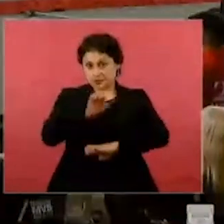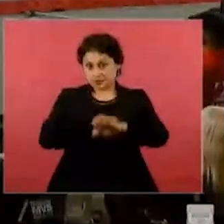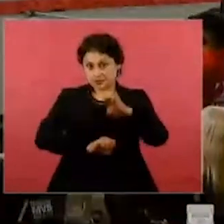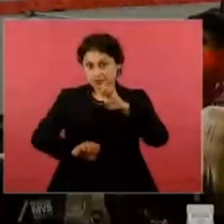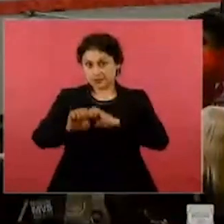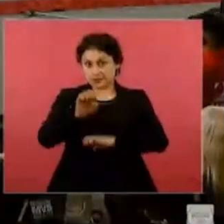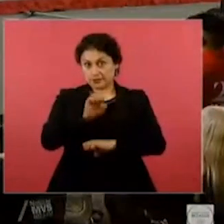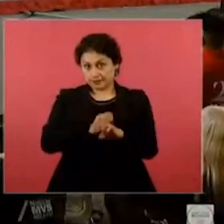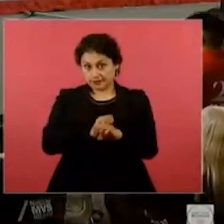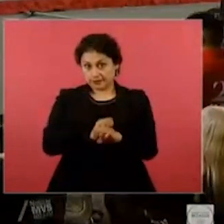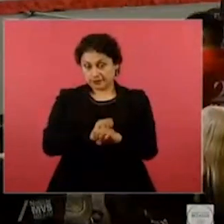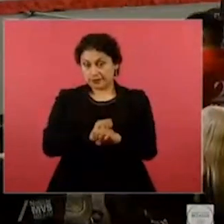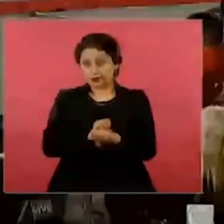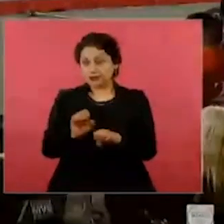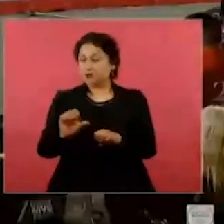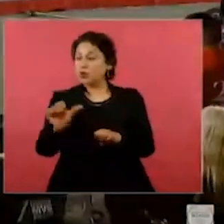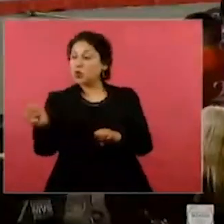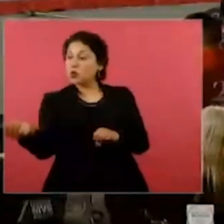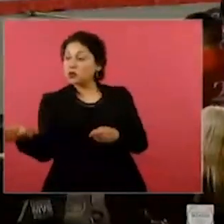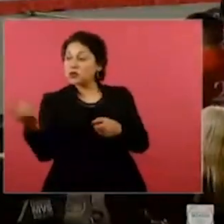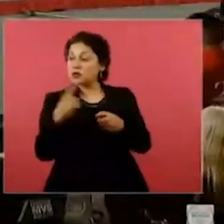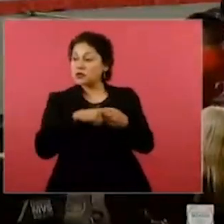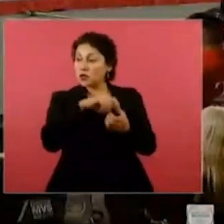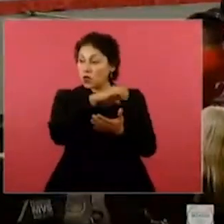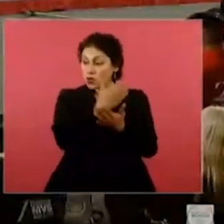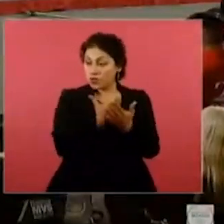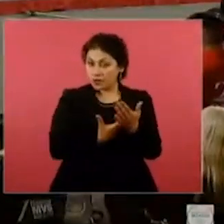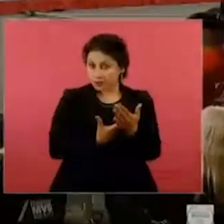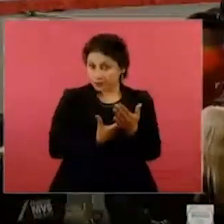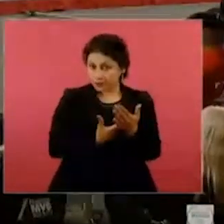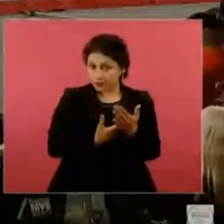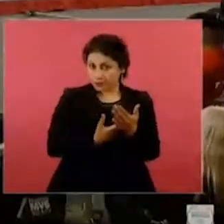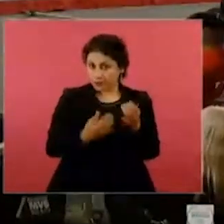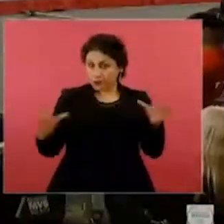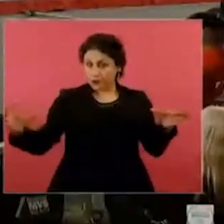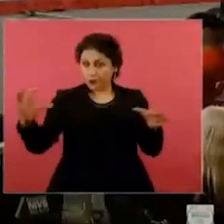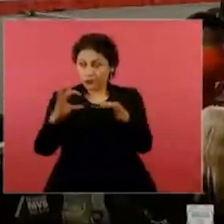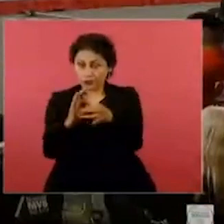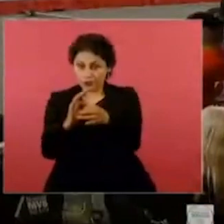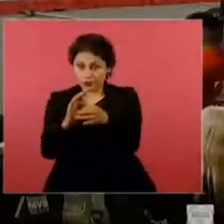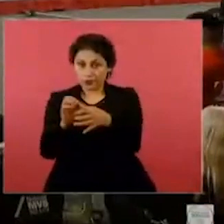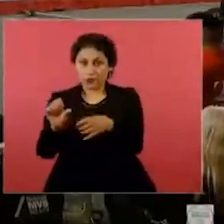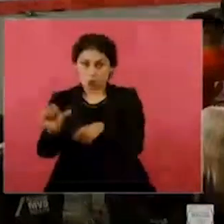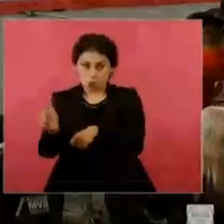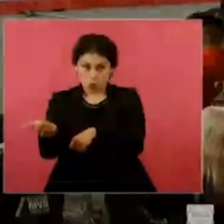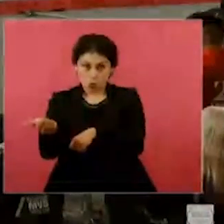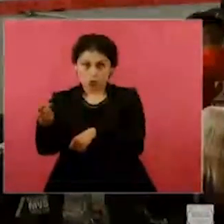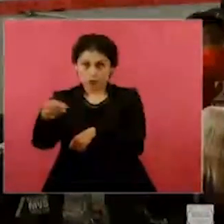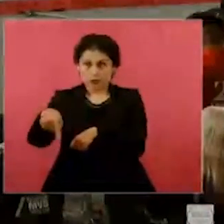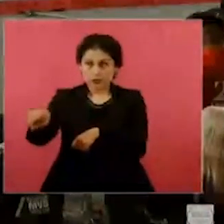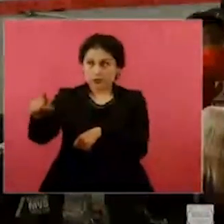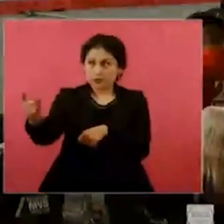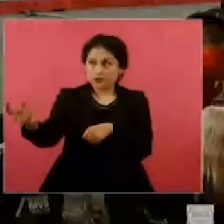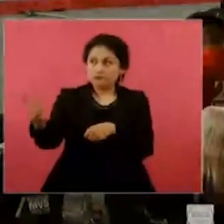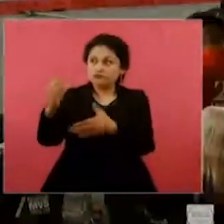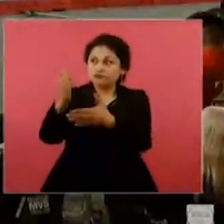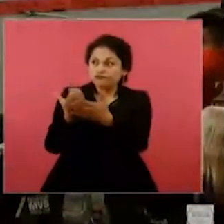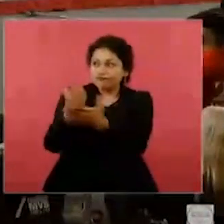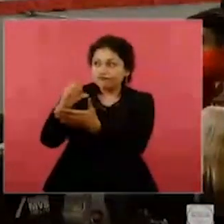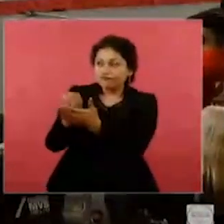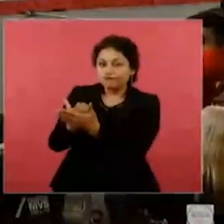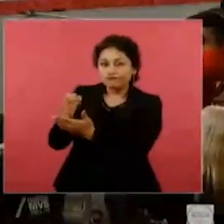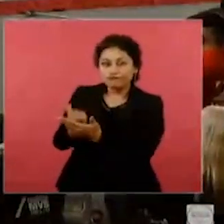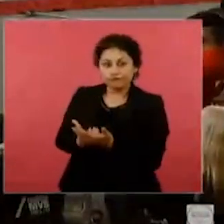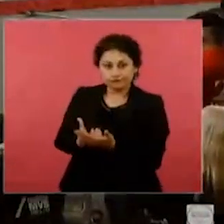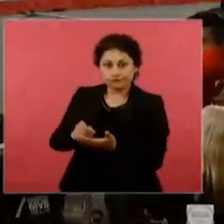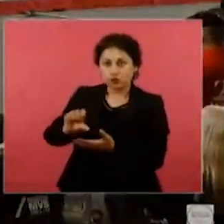dos empresas una la de Services donde xóchiga es aparece como socia y otra empresa donde